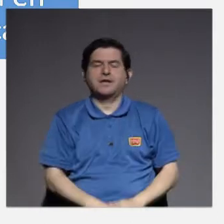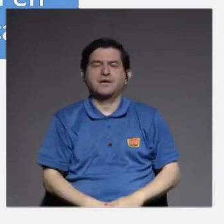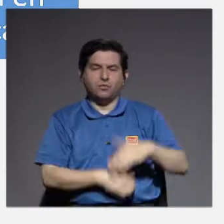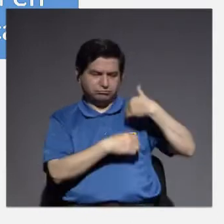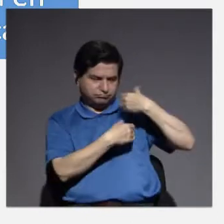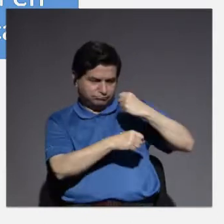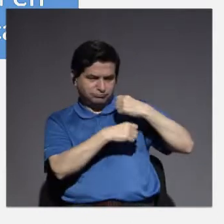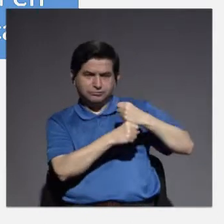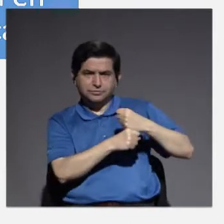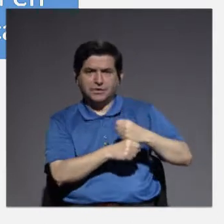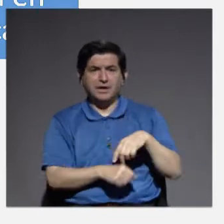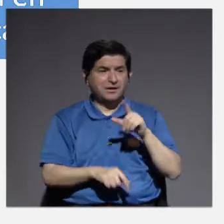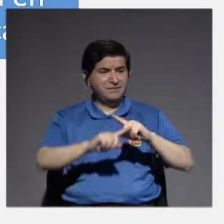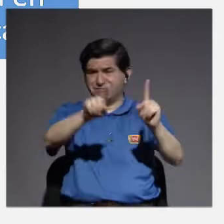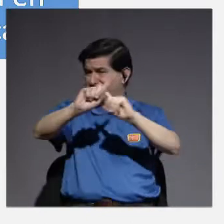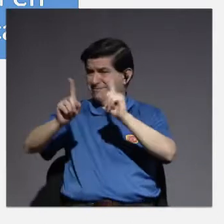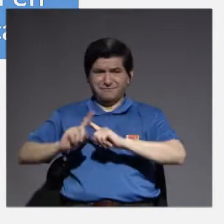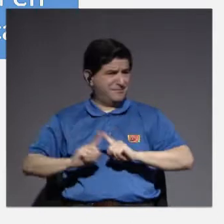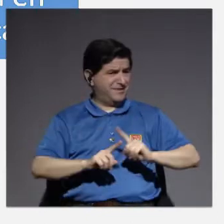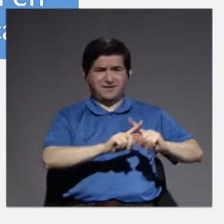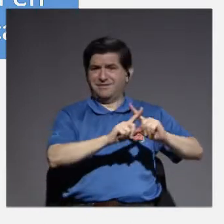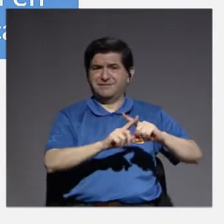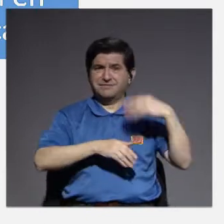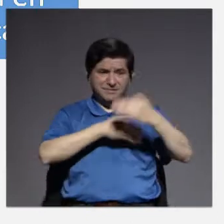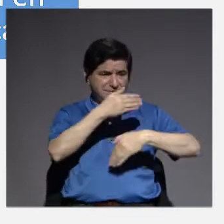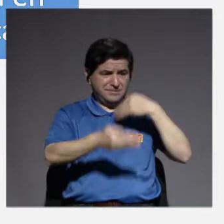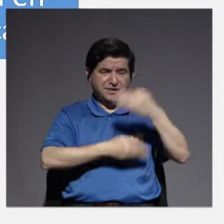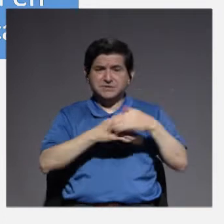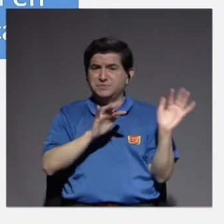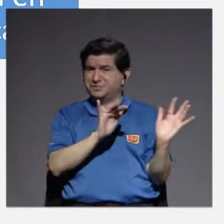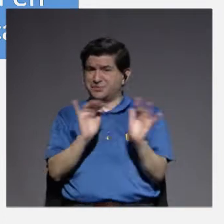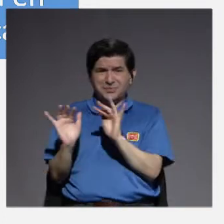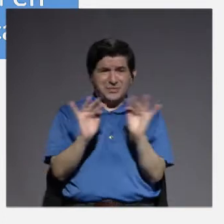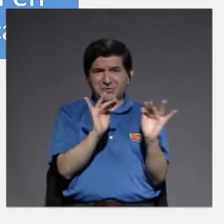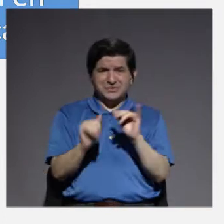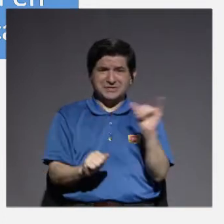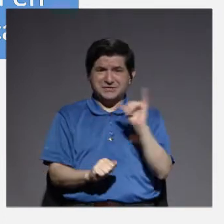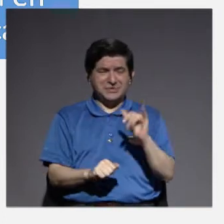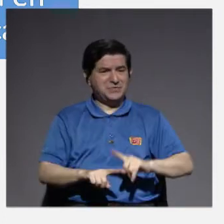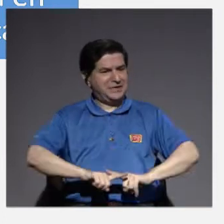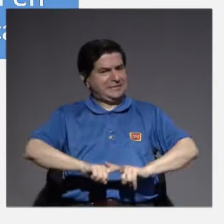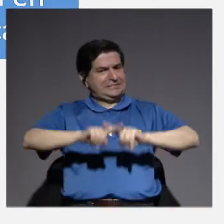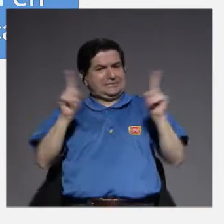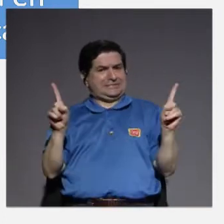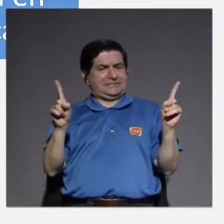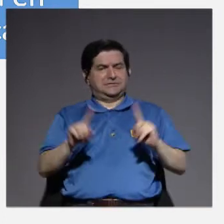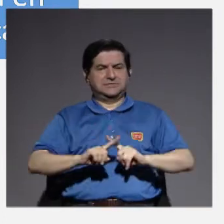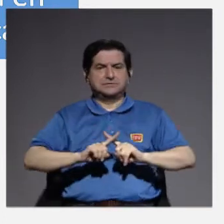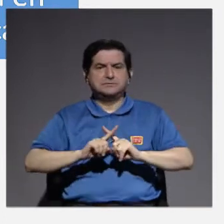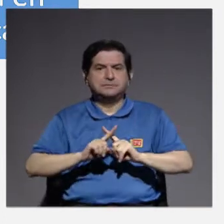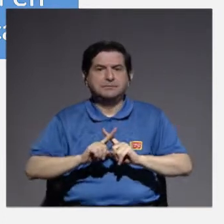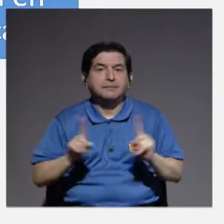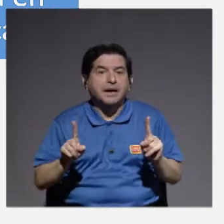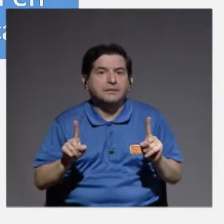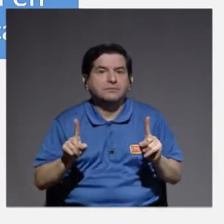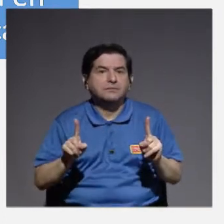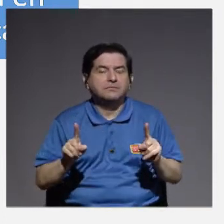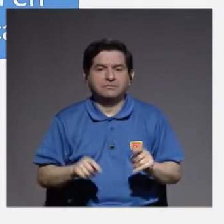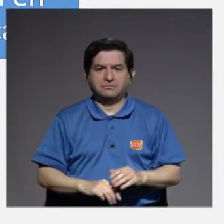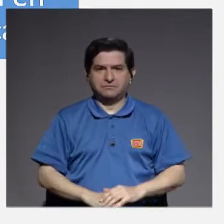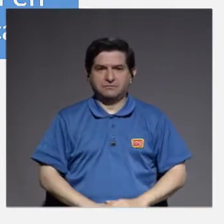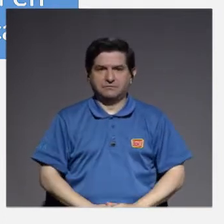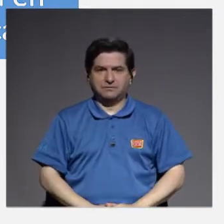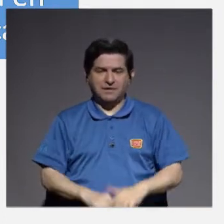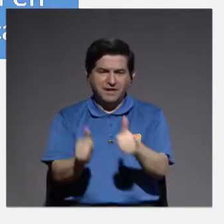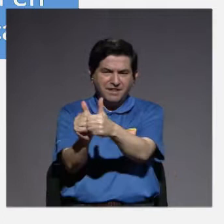locales son muy heterogéneos y que por lo tanto los procesos de digitalización también son muy diferentes. Sin embargo,